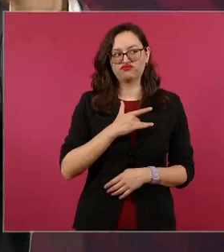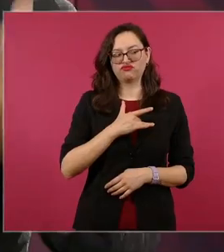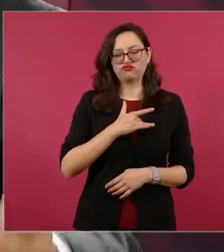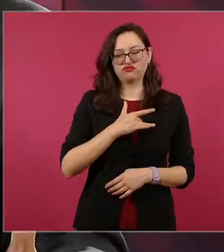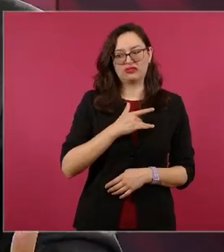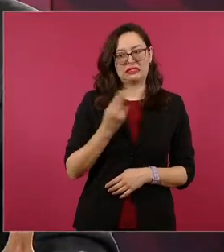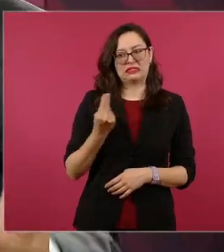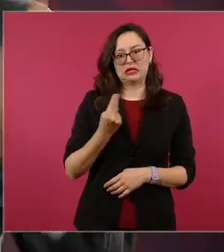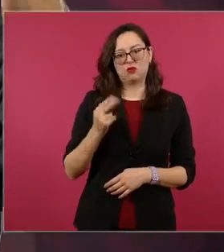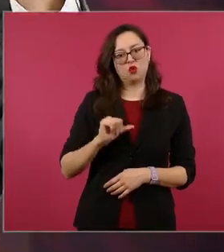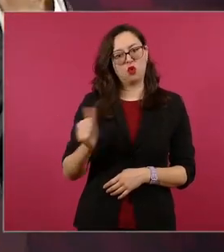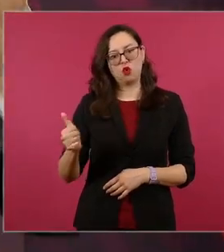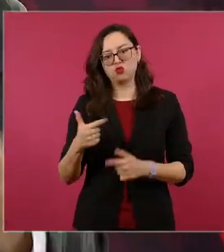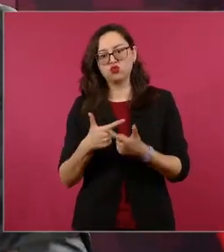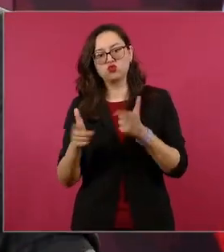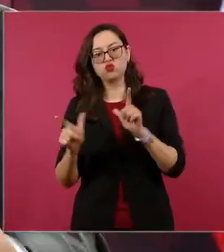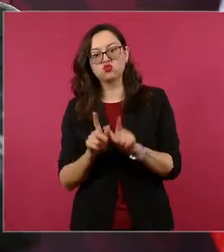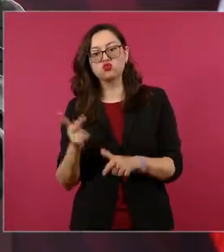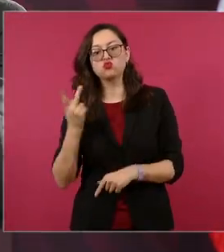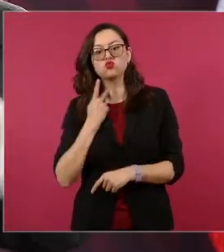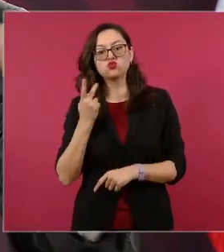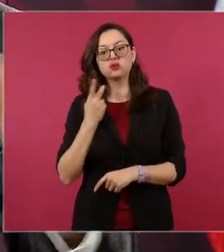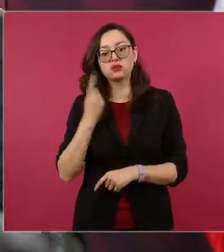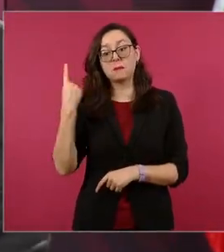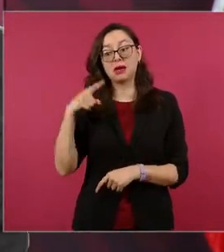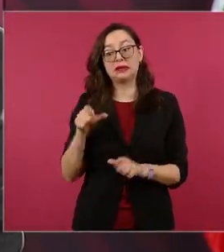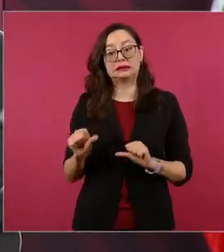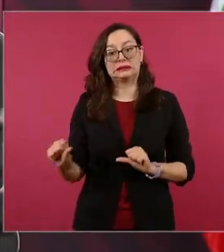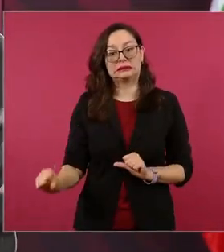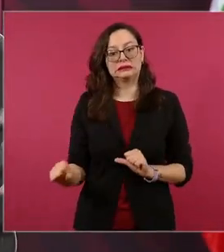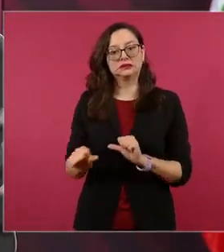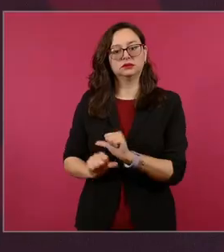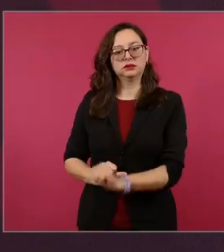alternarse el poder a secas,